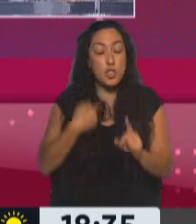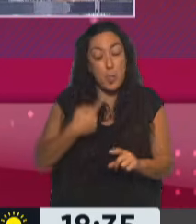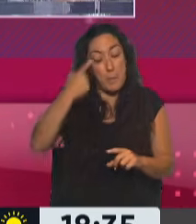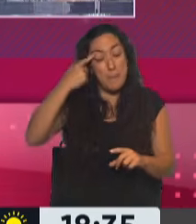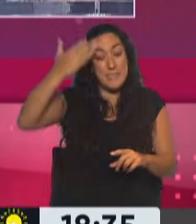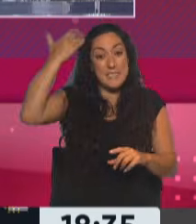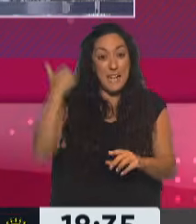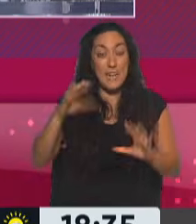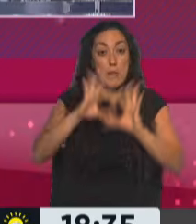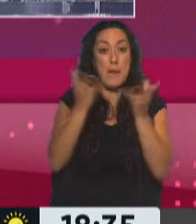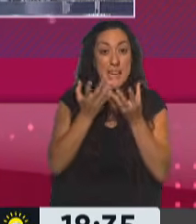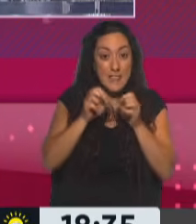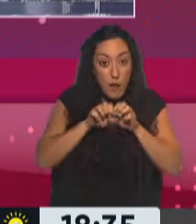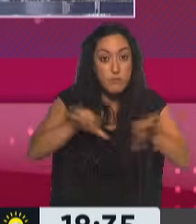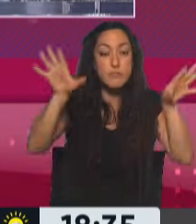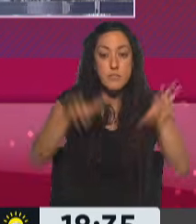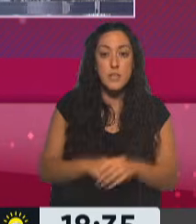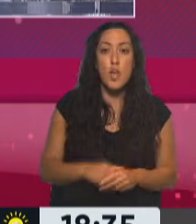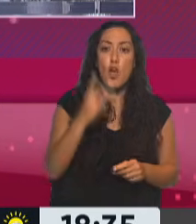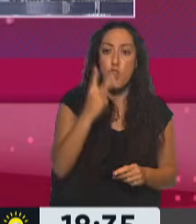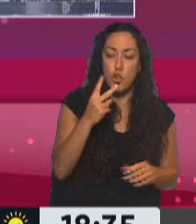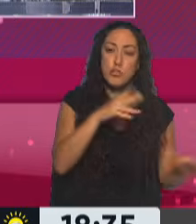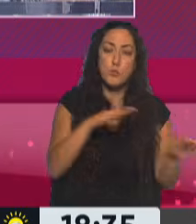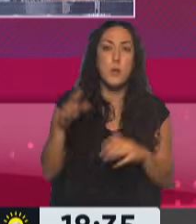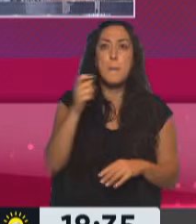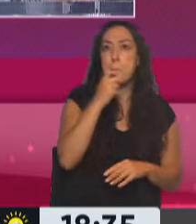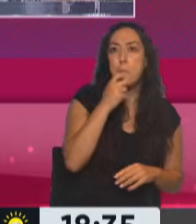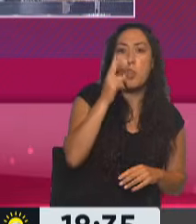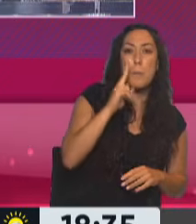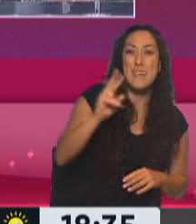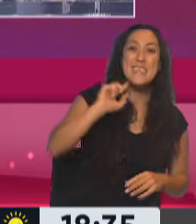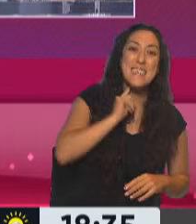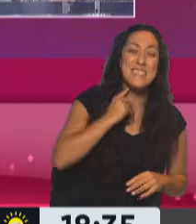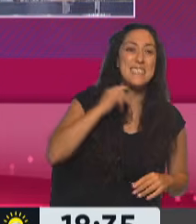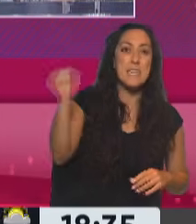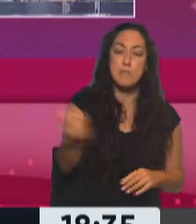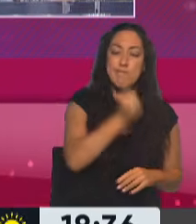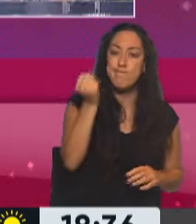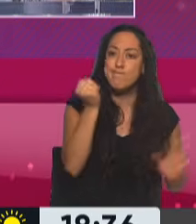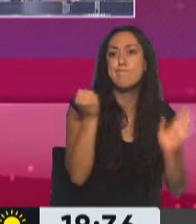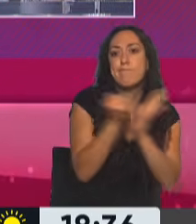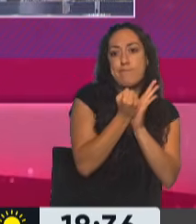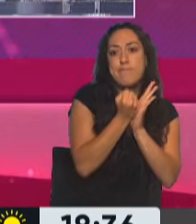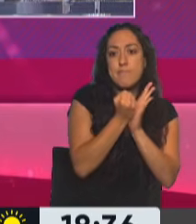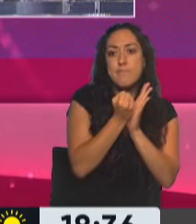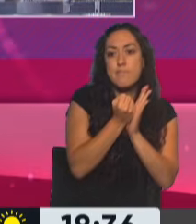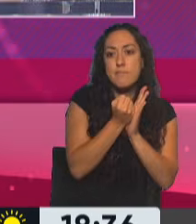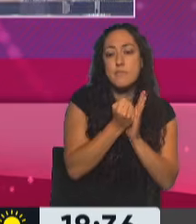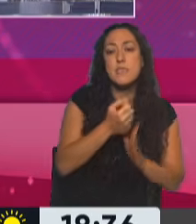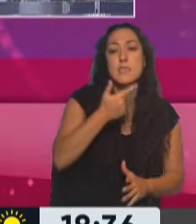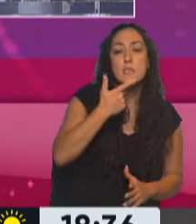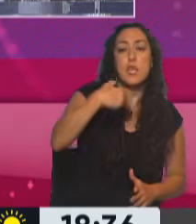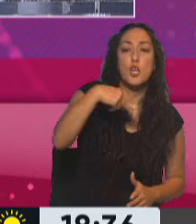sistema planetario. Te voy a tomar simplemente dos casos. Año 2013, un caso histórico reconocido bajo la figura de Edward